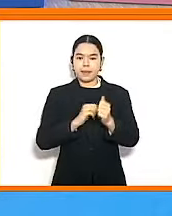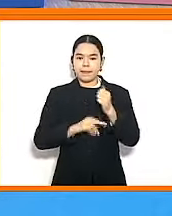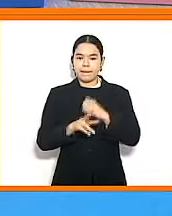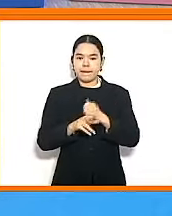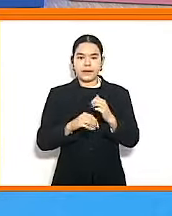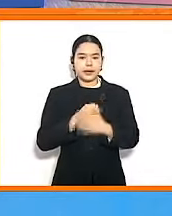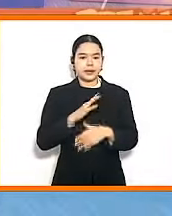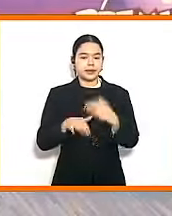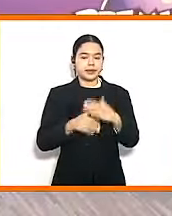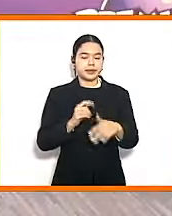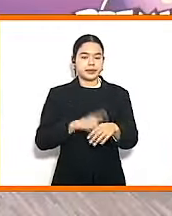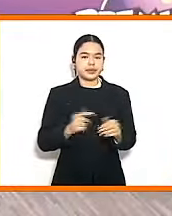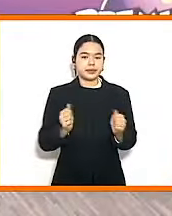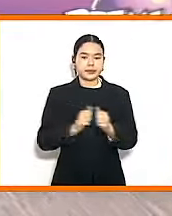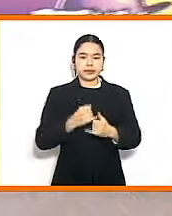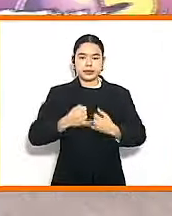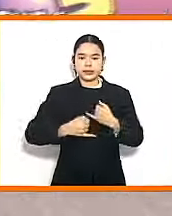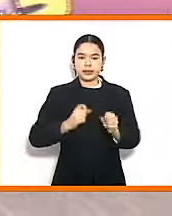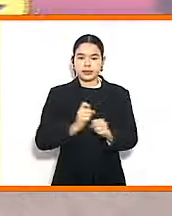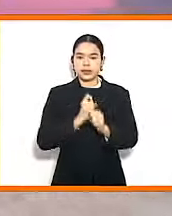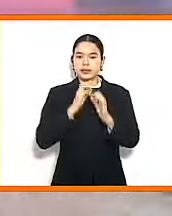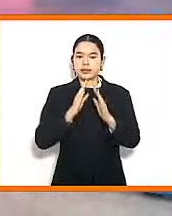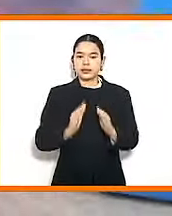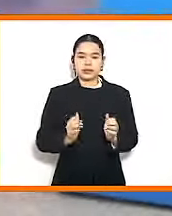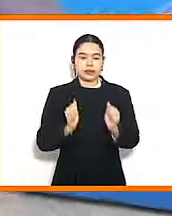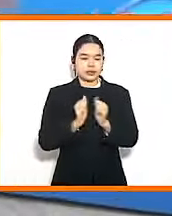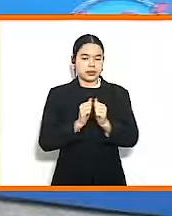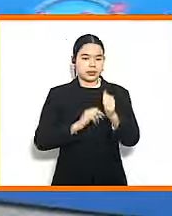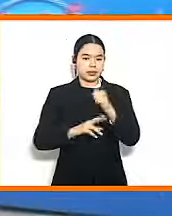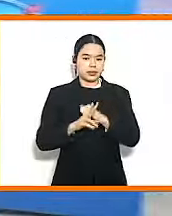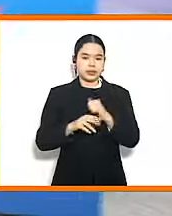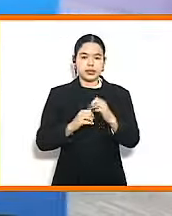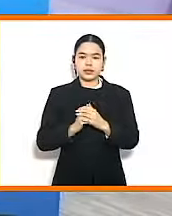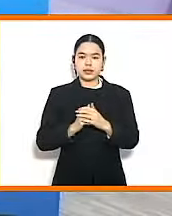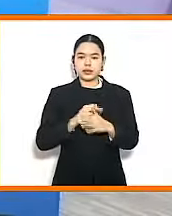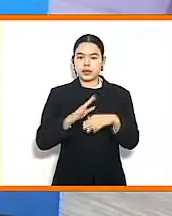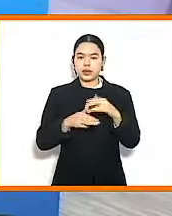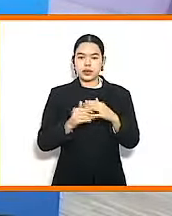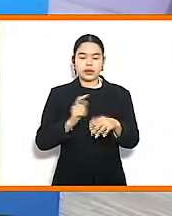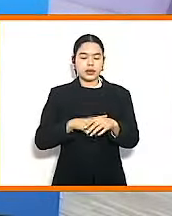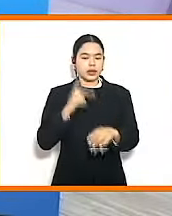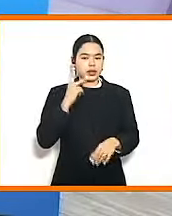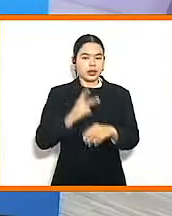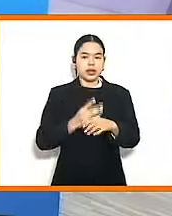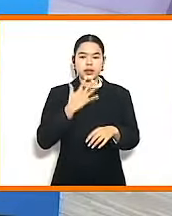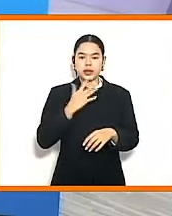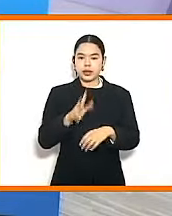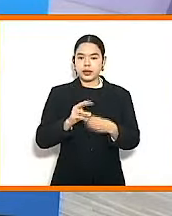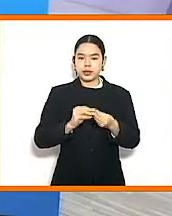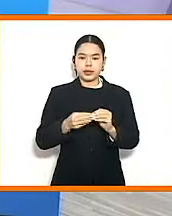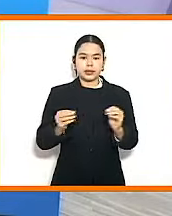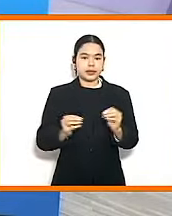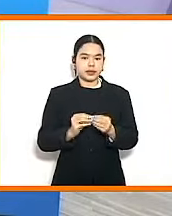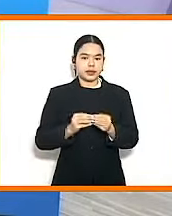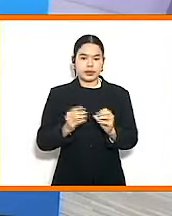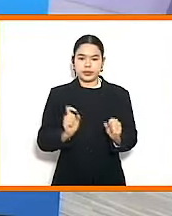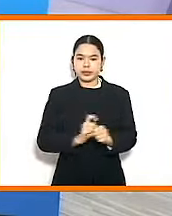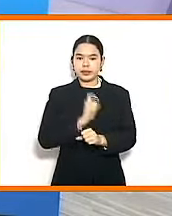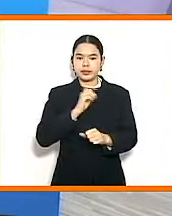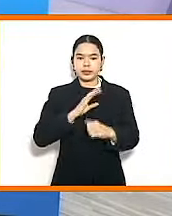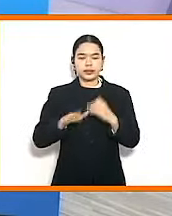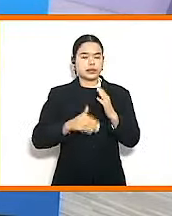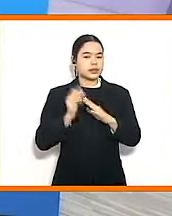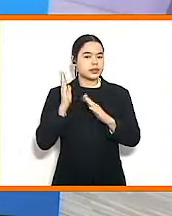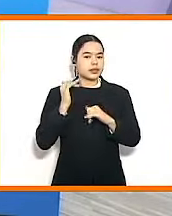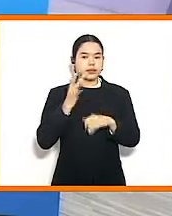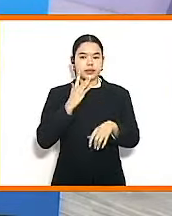3. Y ahora sí, acompáñenme a ganar a Locatracho con premiados y a conocer estos dos números afortunados. Muchísima